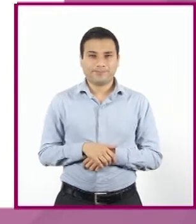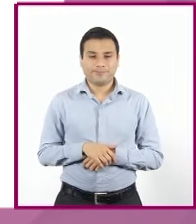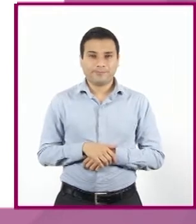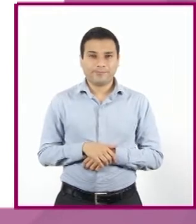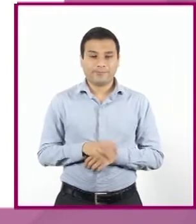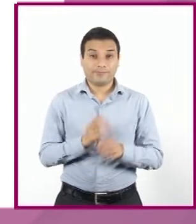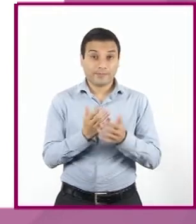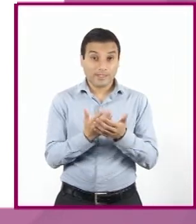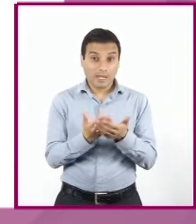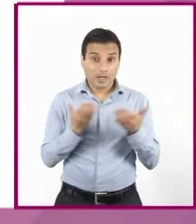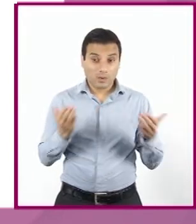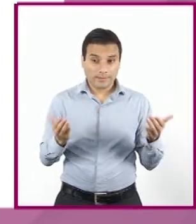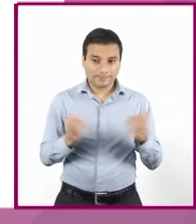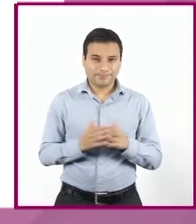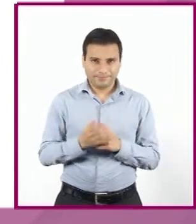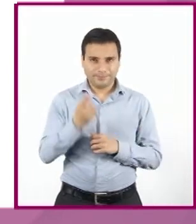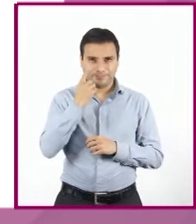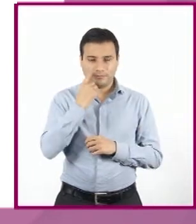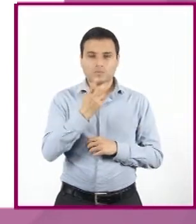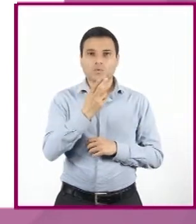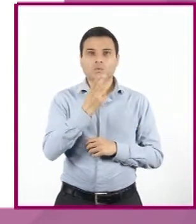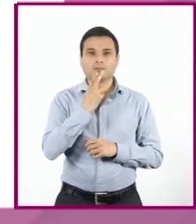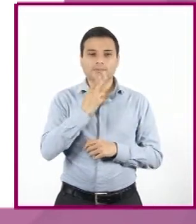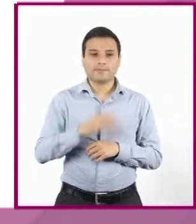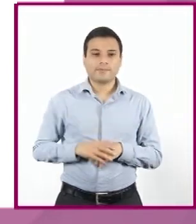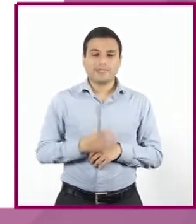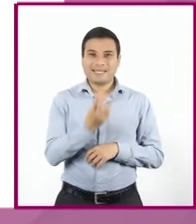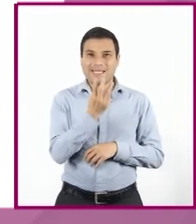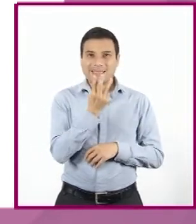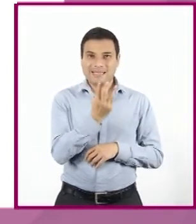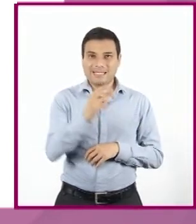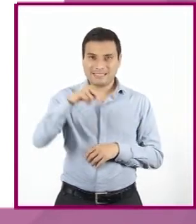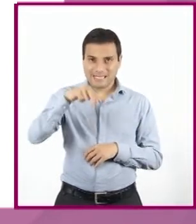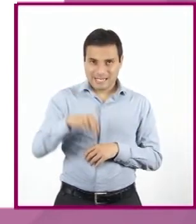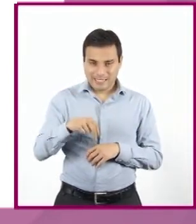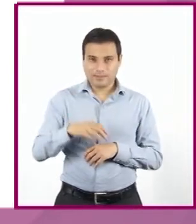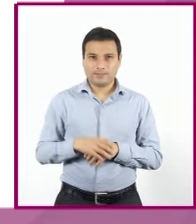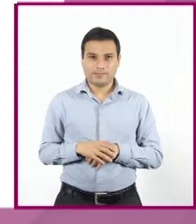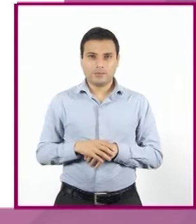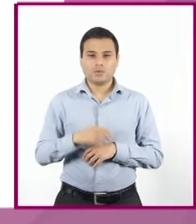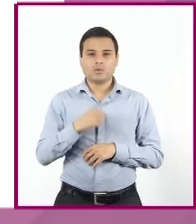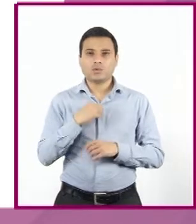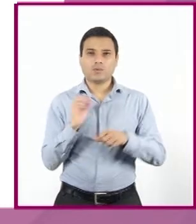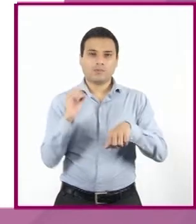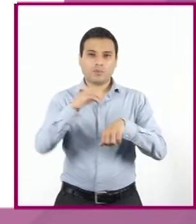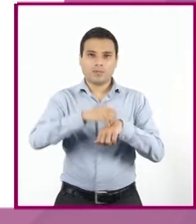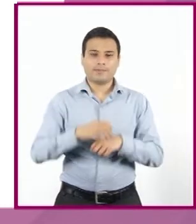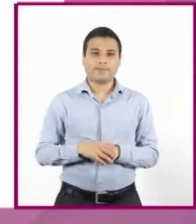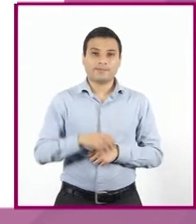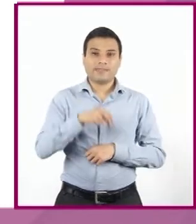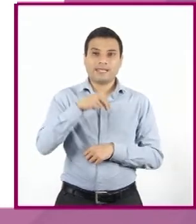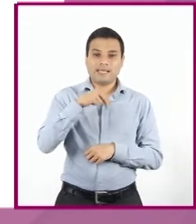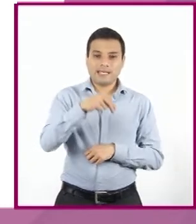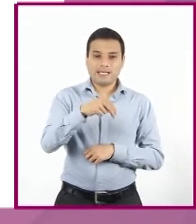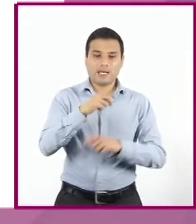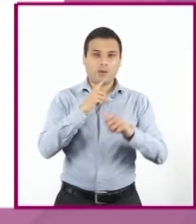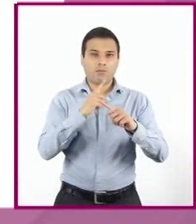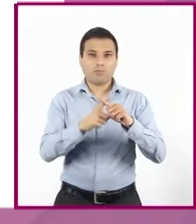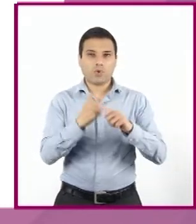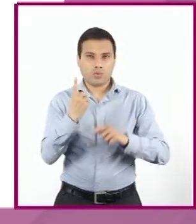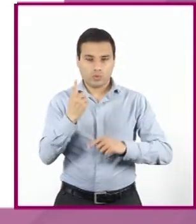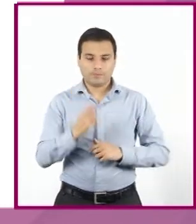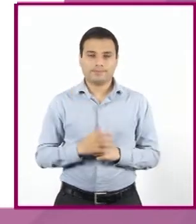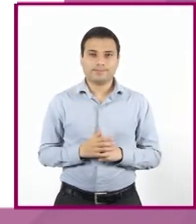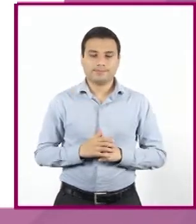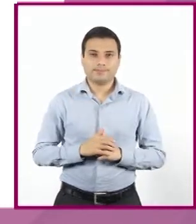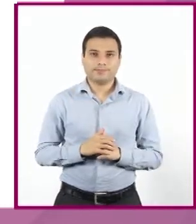Ahora usaremos la expresión 3n y vamos a sustituir n por 1, que corresponde al número del primer